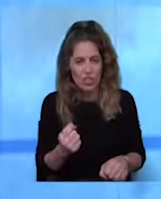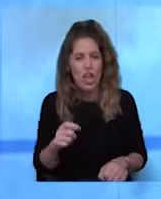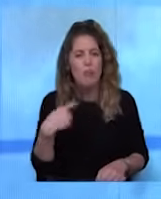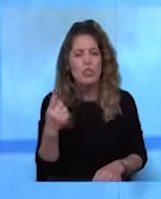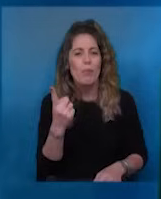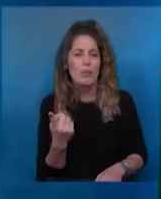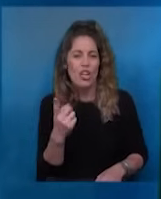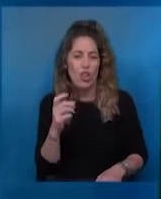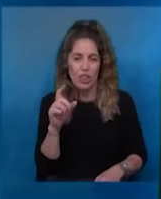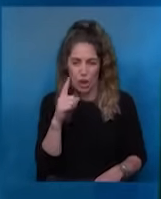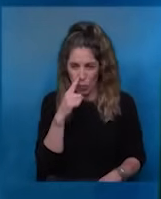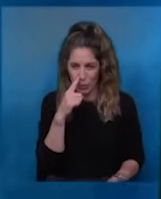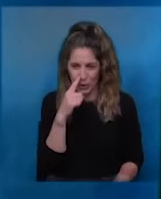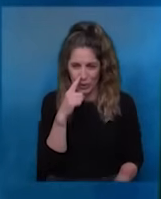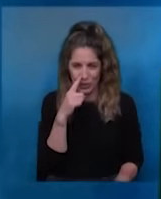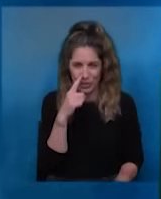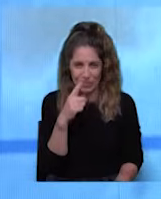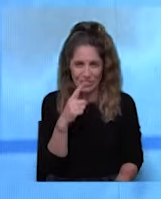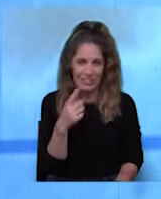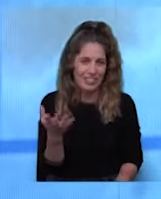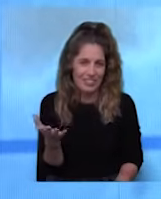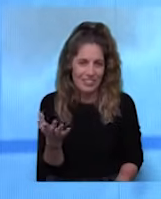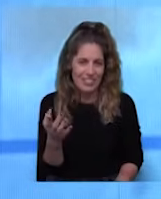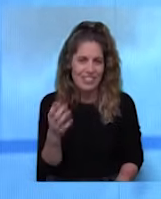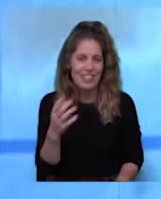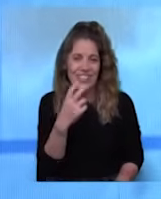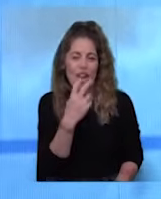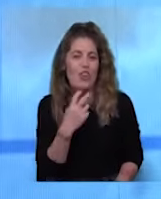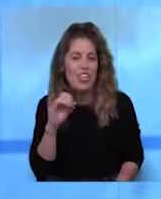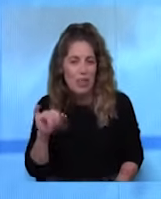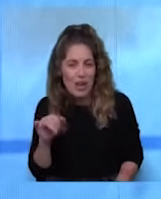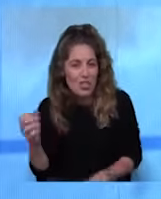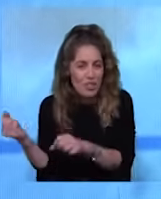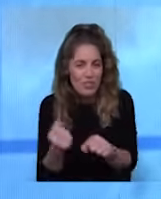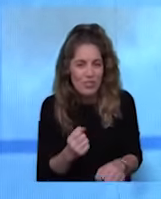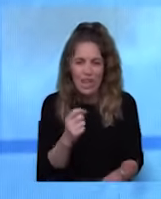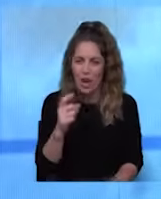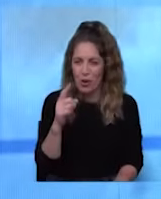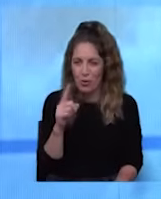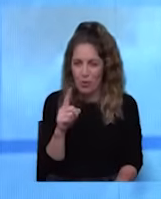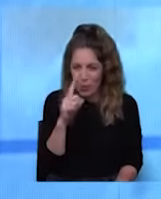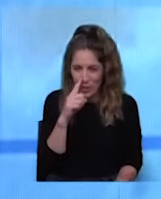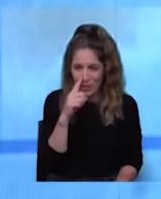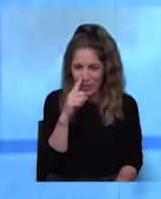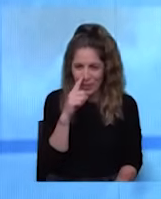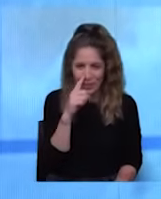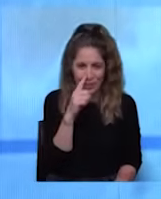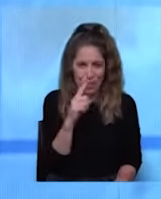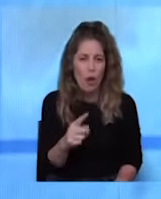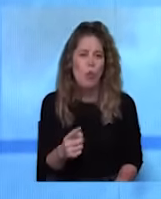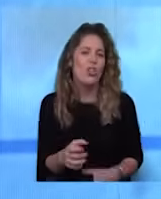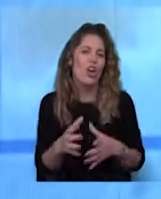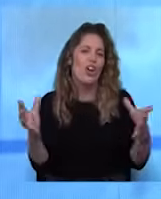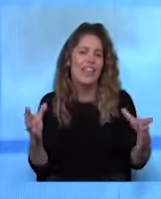de junio que la San José de mayo se funda en juno maravilloso el primero de junio por uno de los grandes